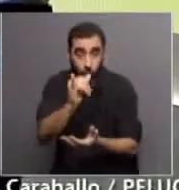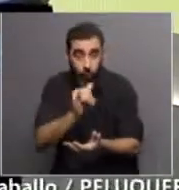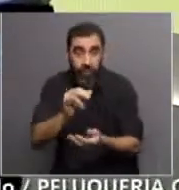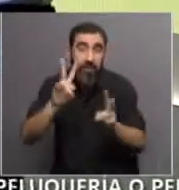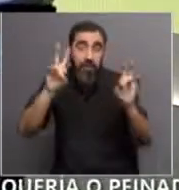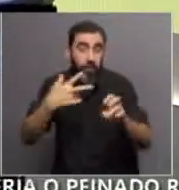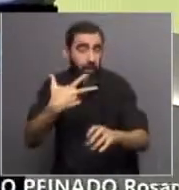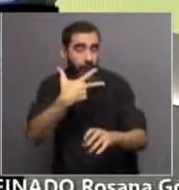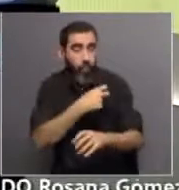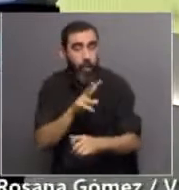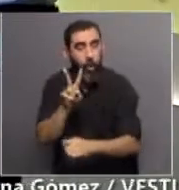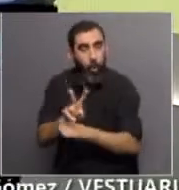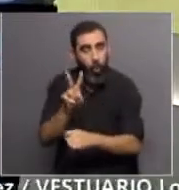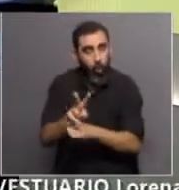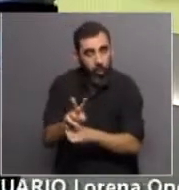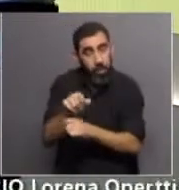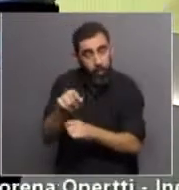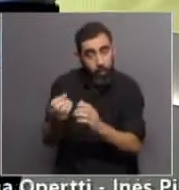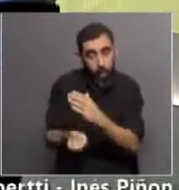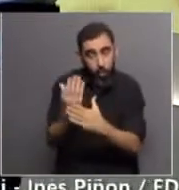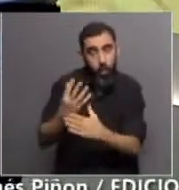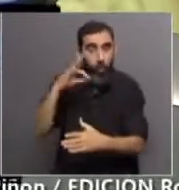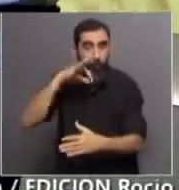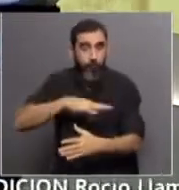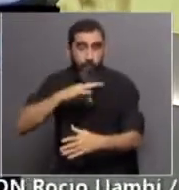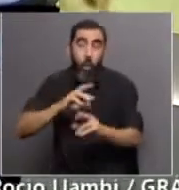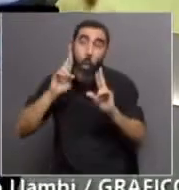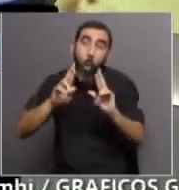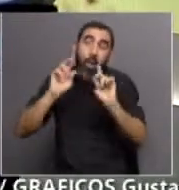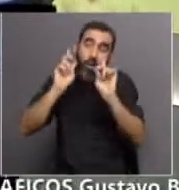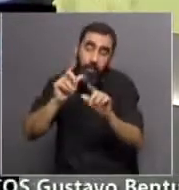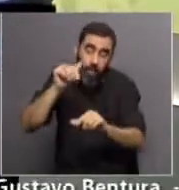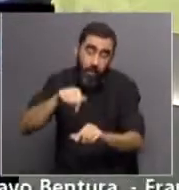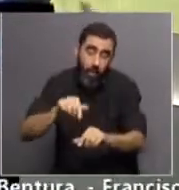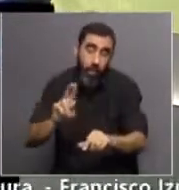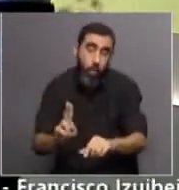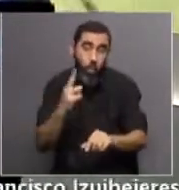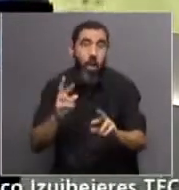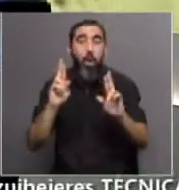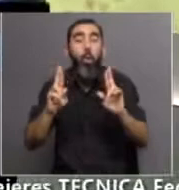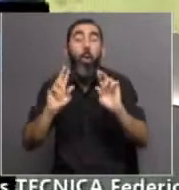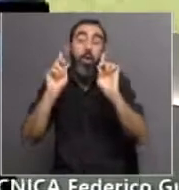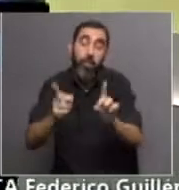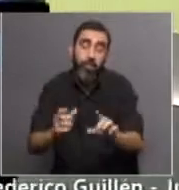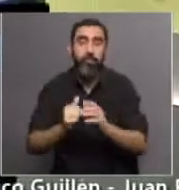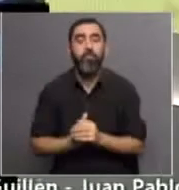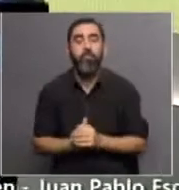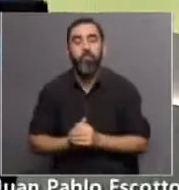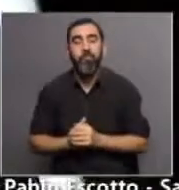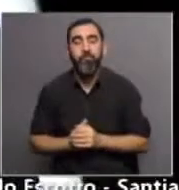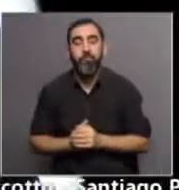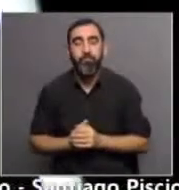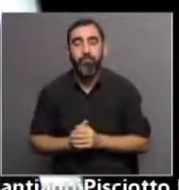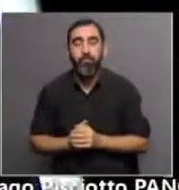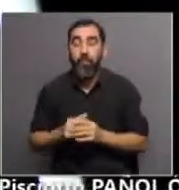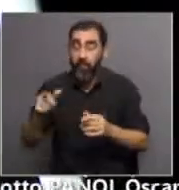vacuna protege aún contra esta nueva variante y esperemos que eso también sea el caso en Uruguay en el caso de que llegue. Marcelo